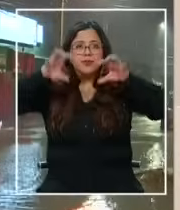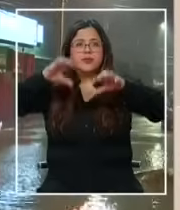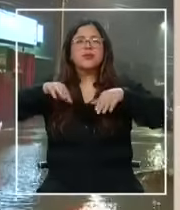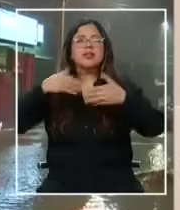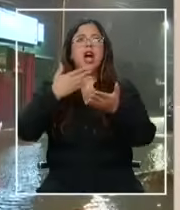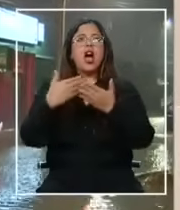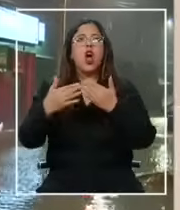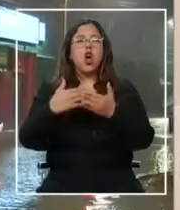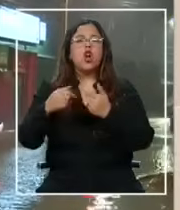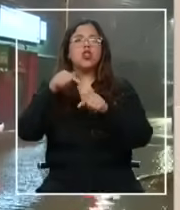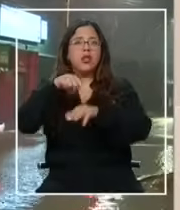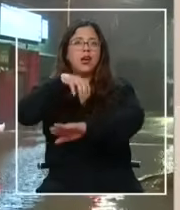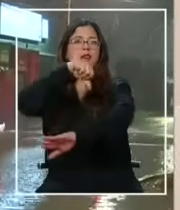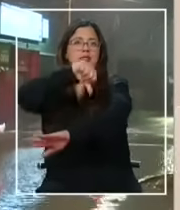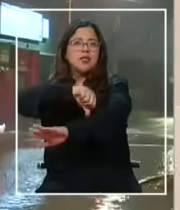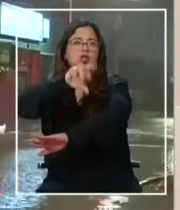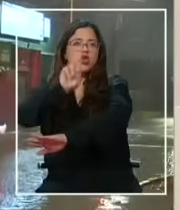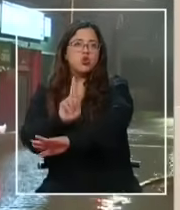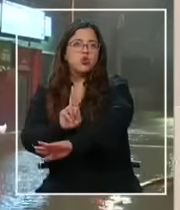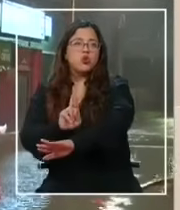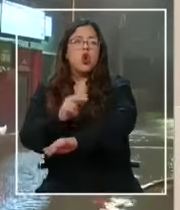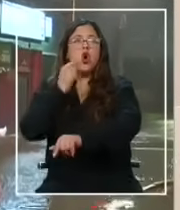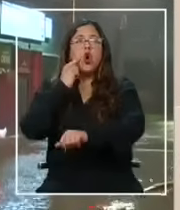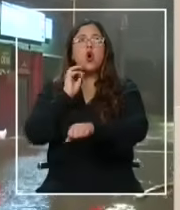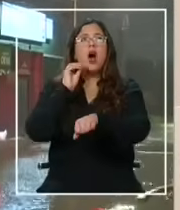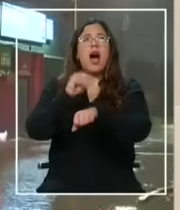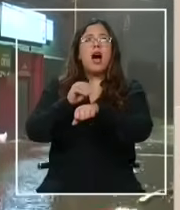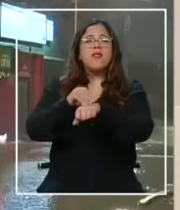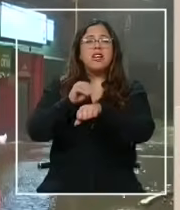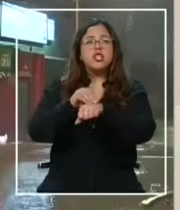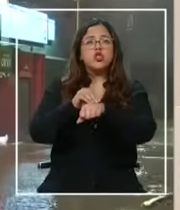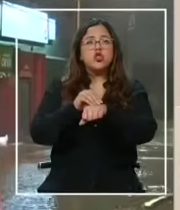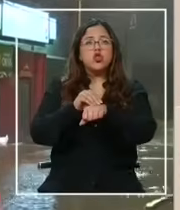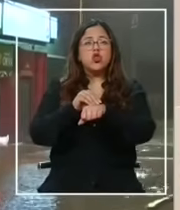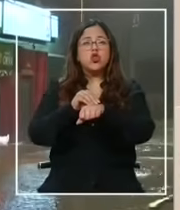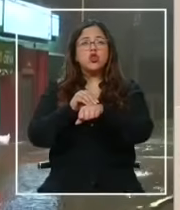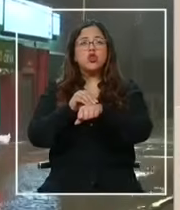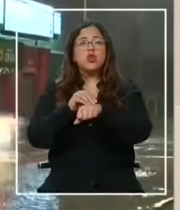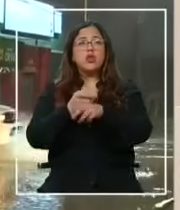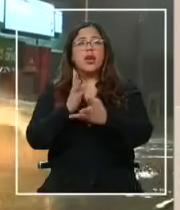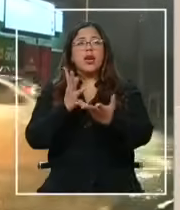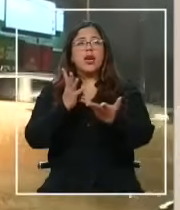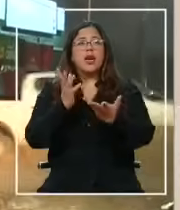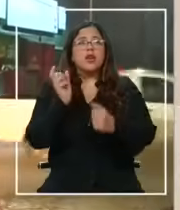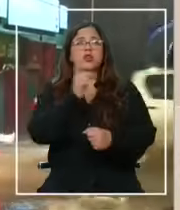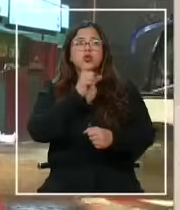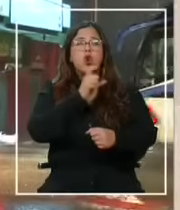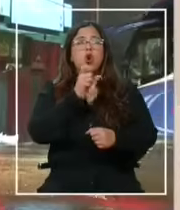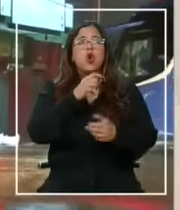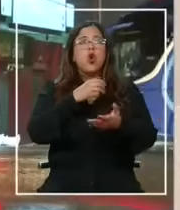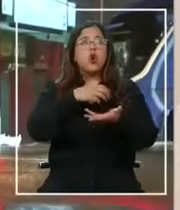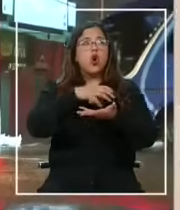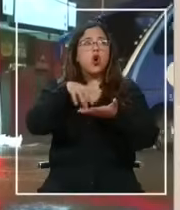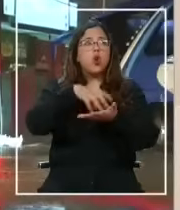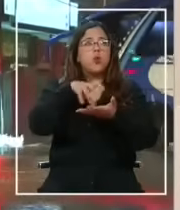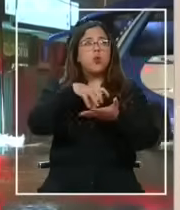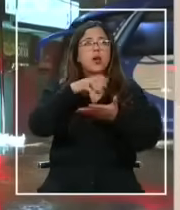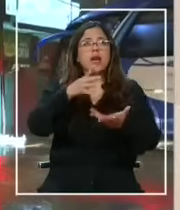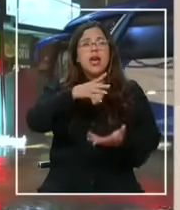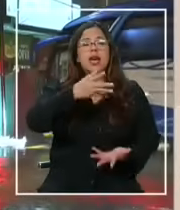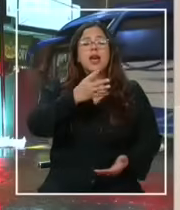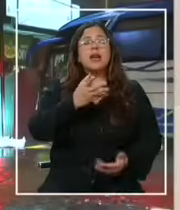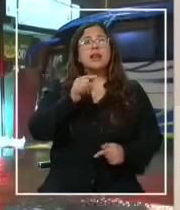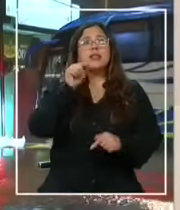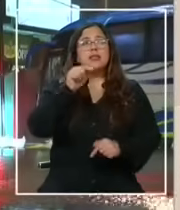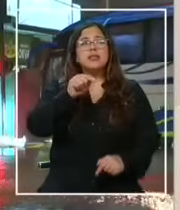zona de nuestro país y a esta hora y alerta Roja en arauco La amenaza de desborde del río pichilo obligó a evacuar a decenas de